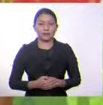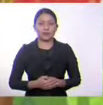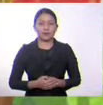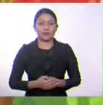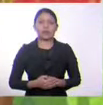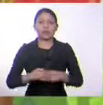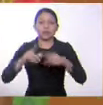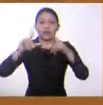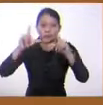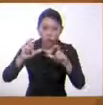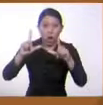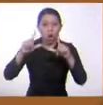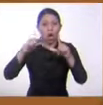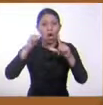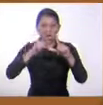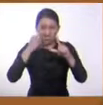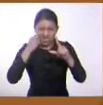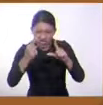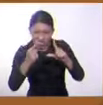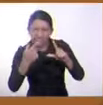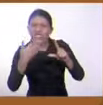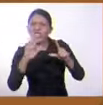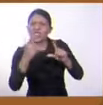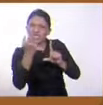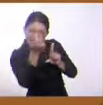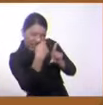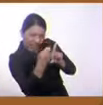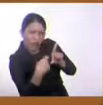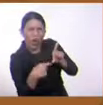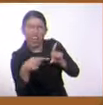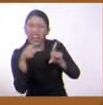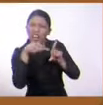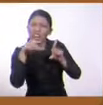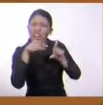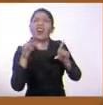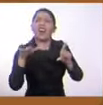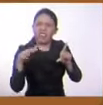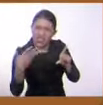Guille, mira estas figuras. ¿Qué parecen?